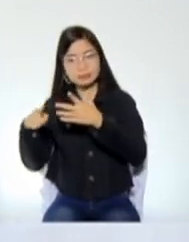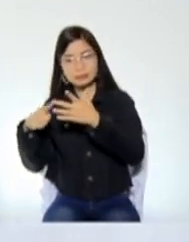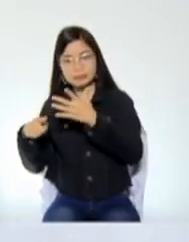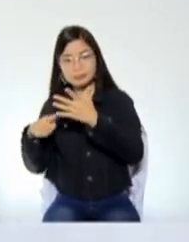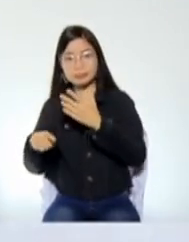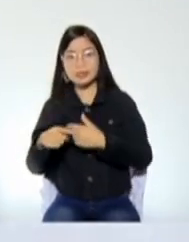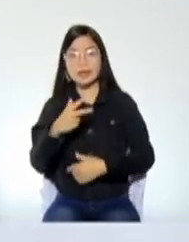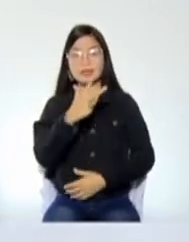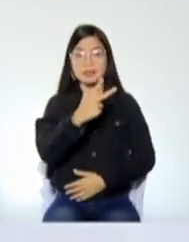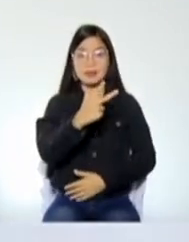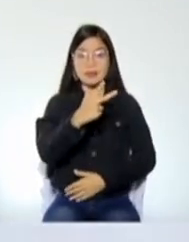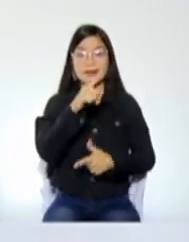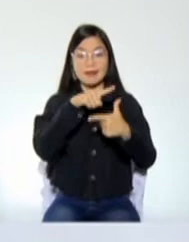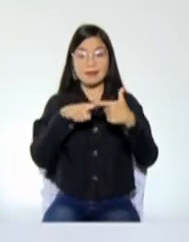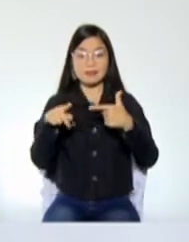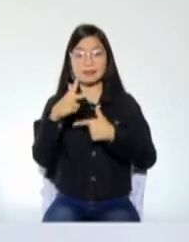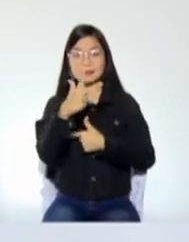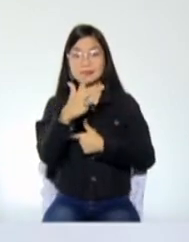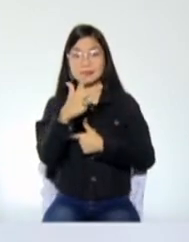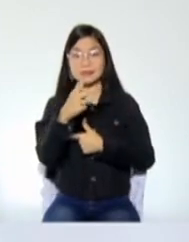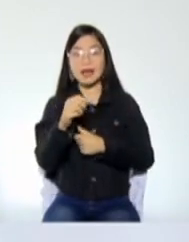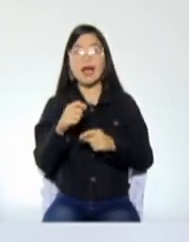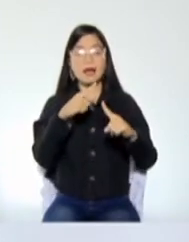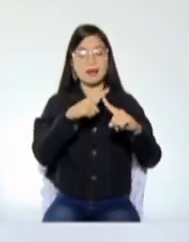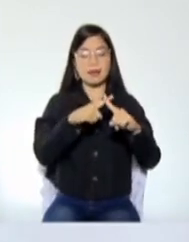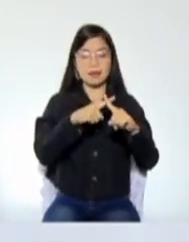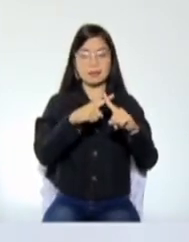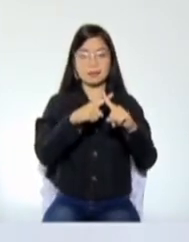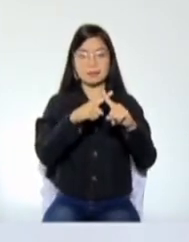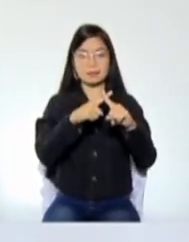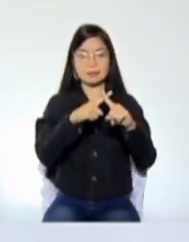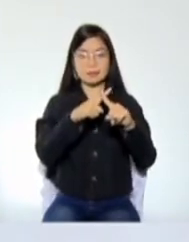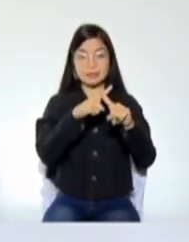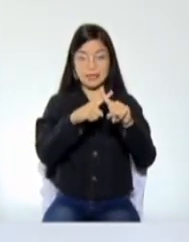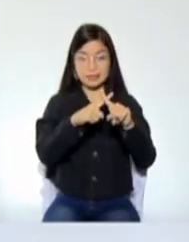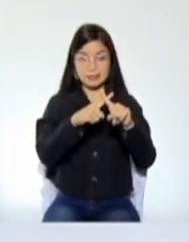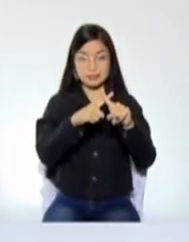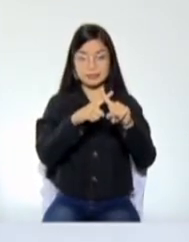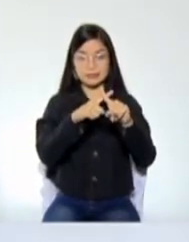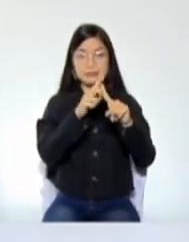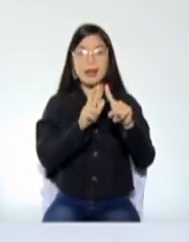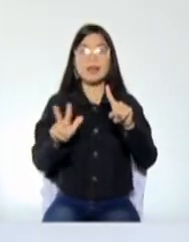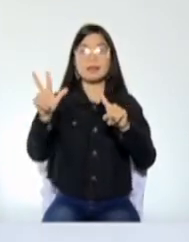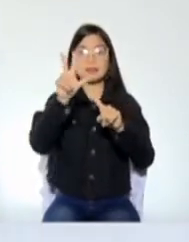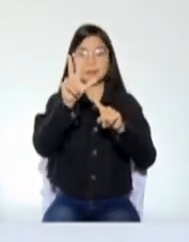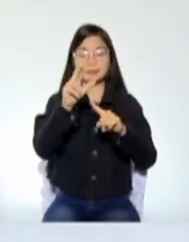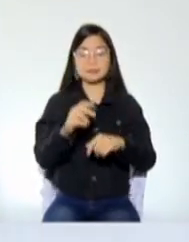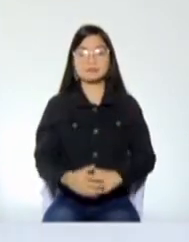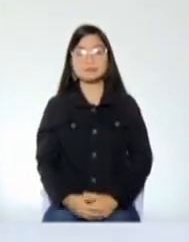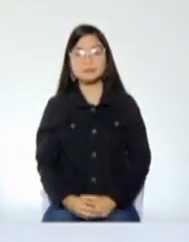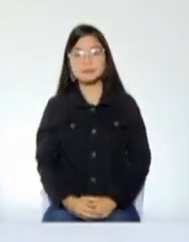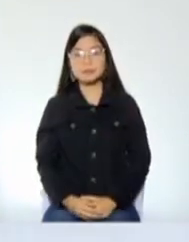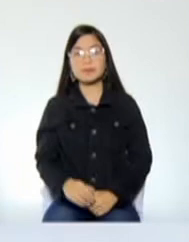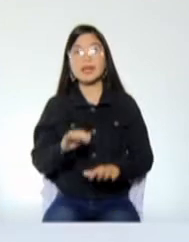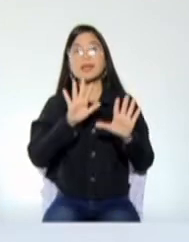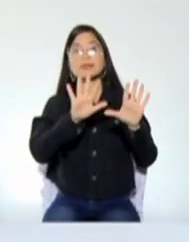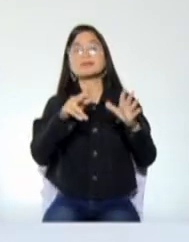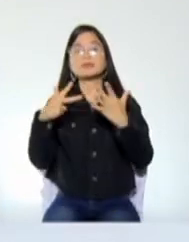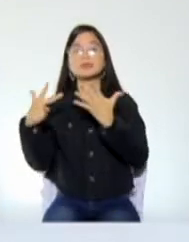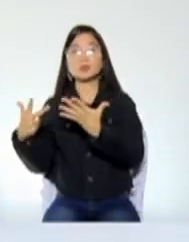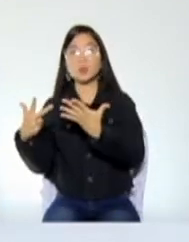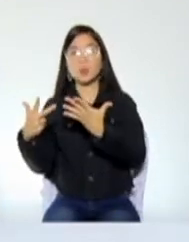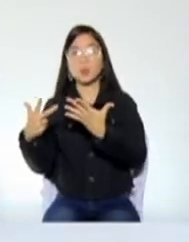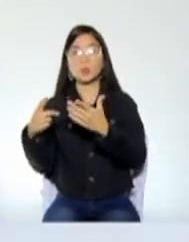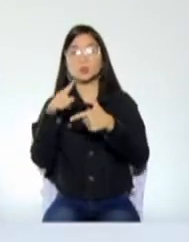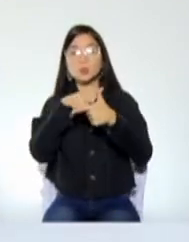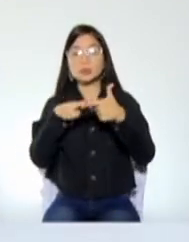quedaría x a la 3, menos al dividir 18 entre 3 me quedaría